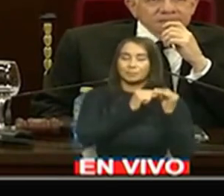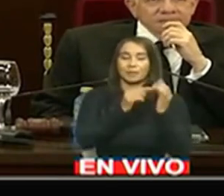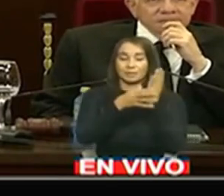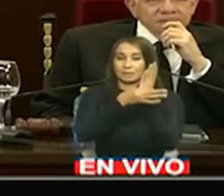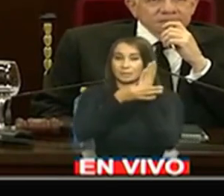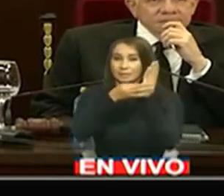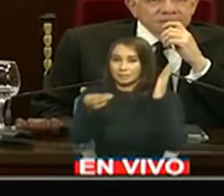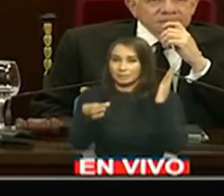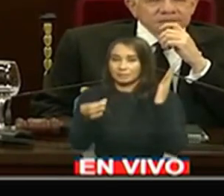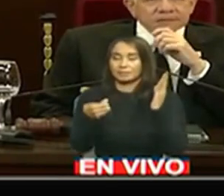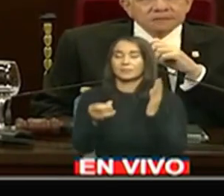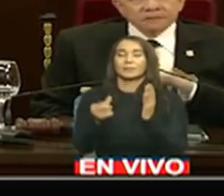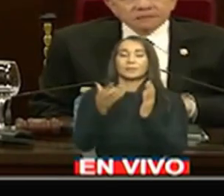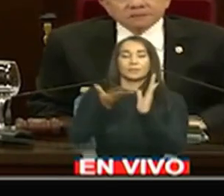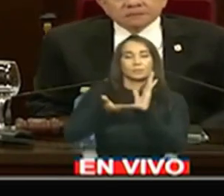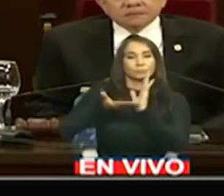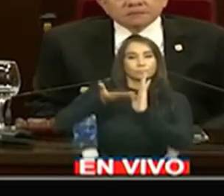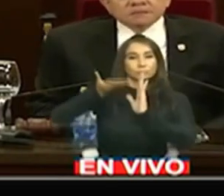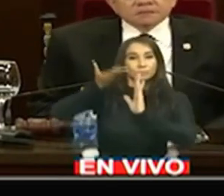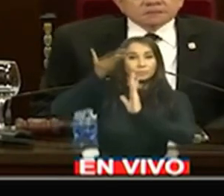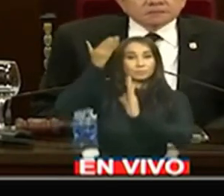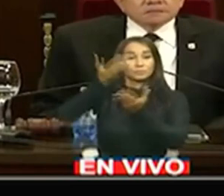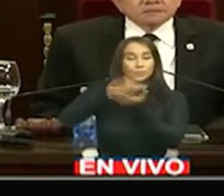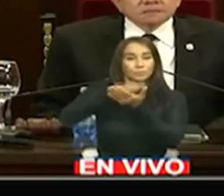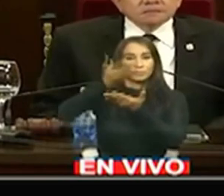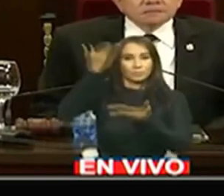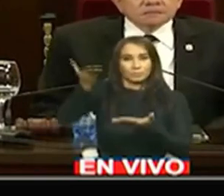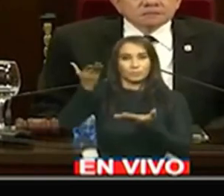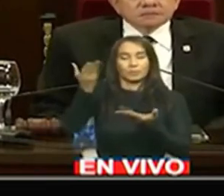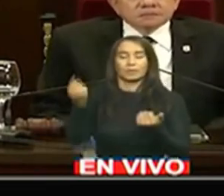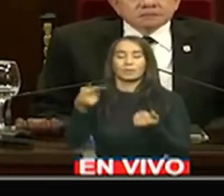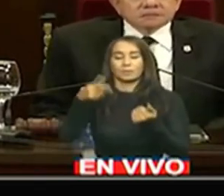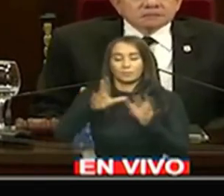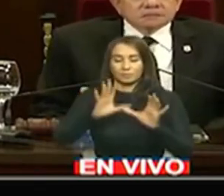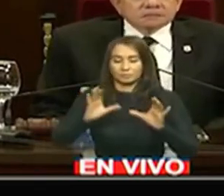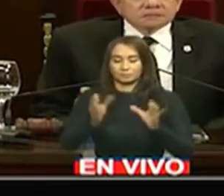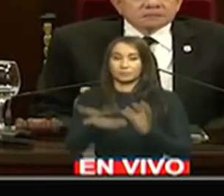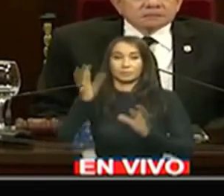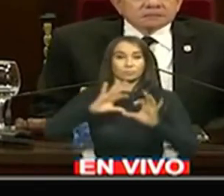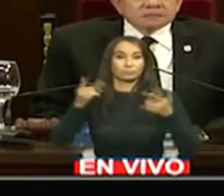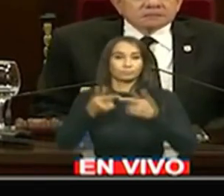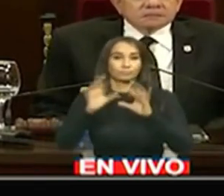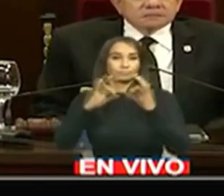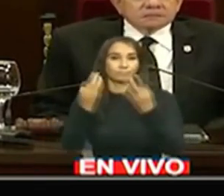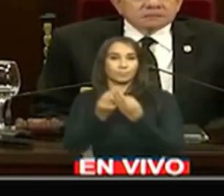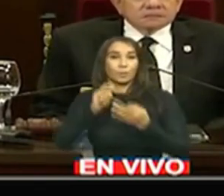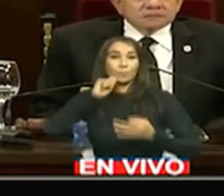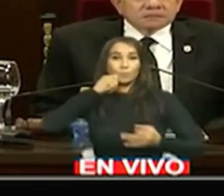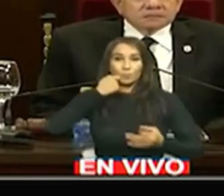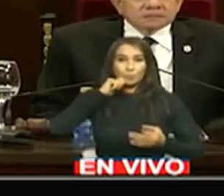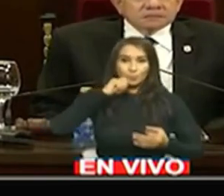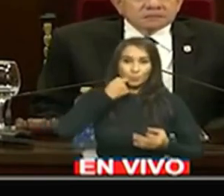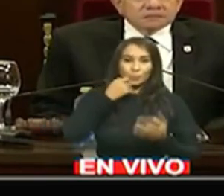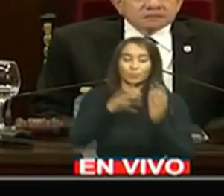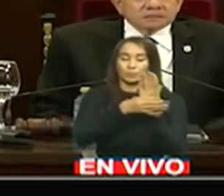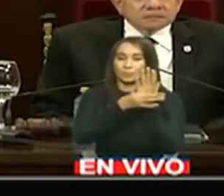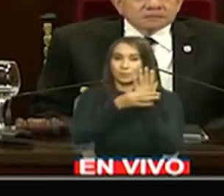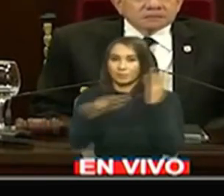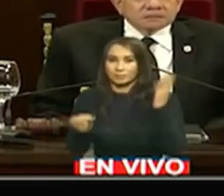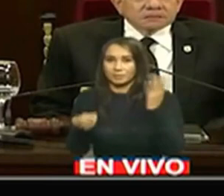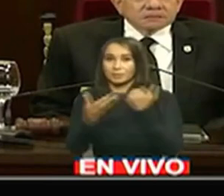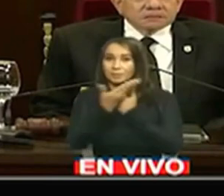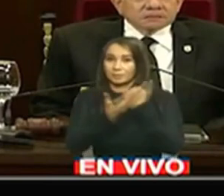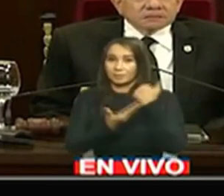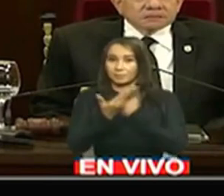se tradujeron en un alza de los precios de productos de consumo masivo en la canasta familiar, como el pollo fresco, el aceite de soya y el